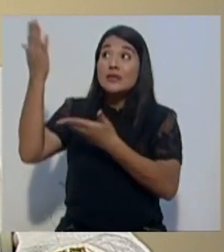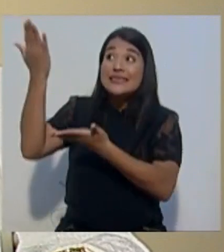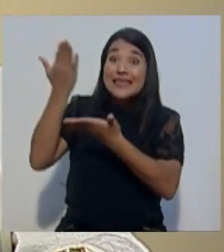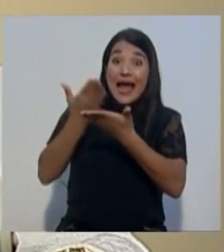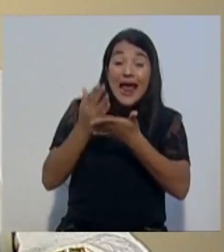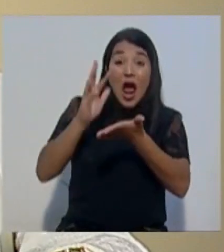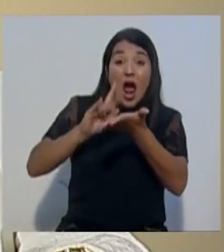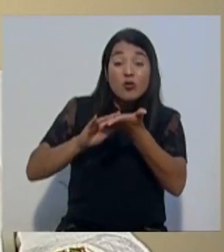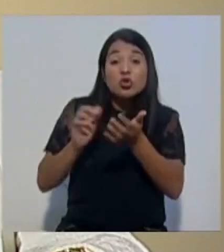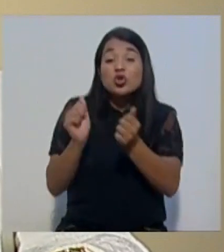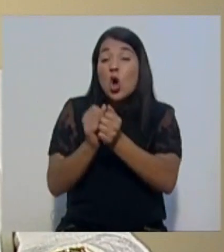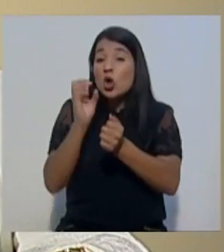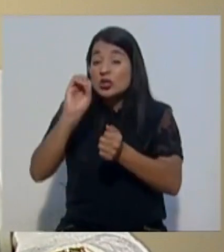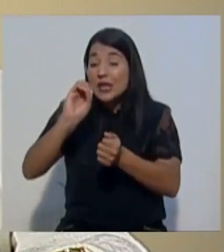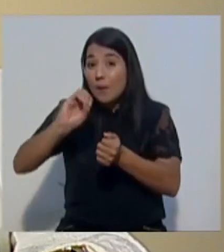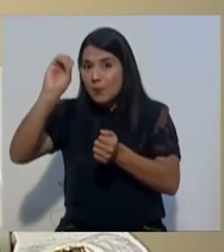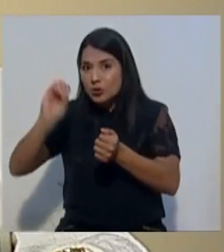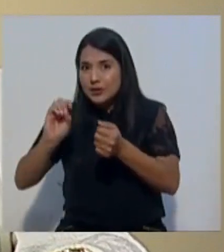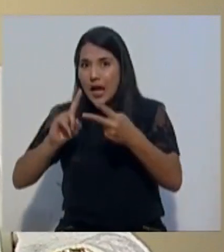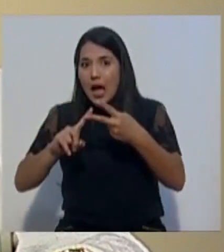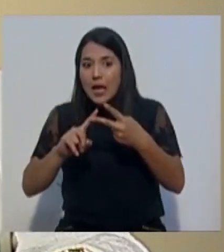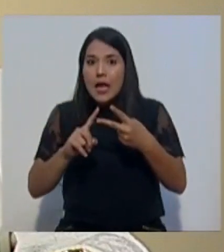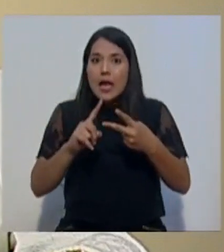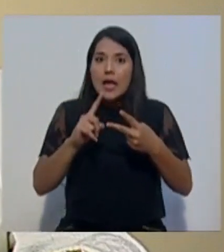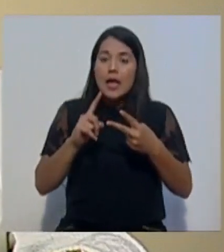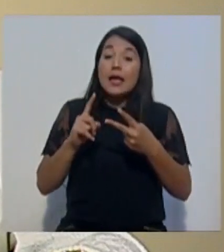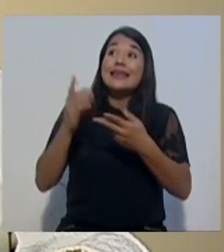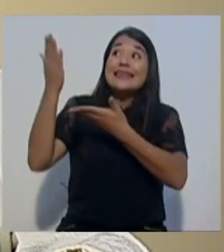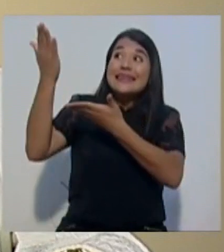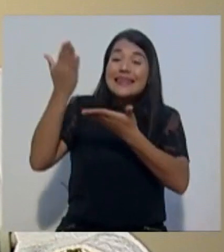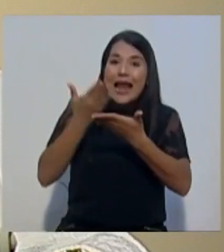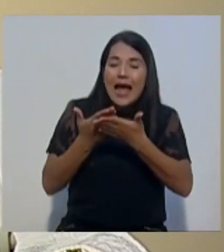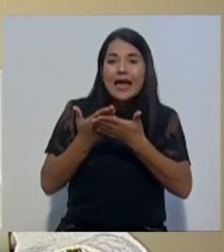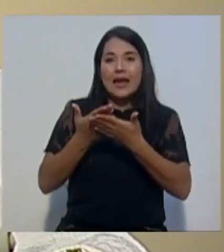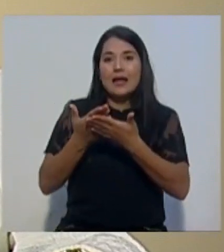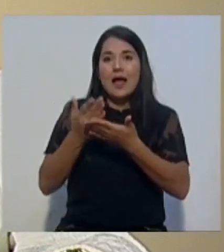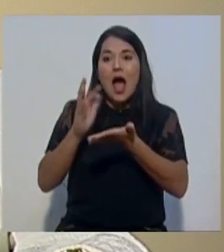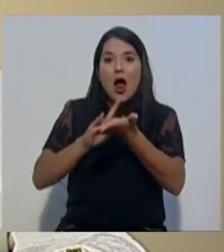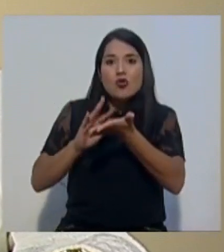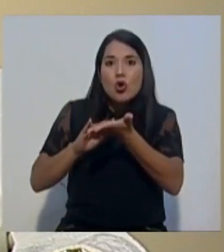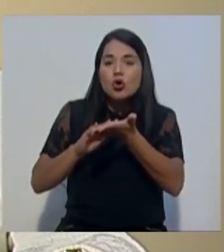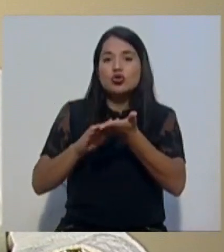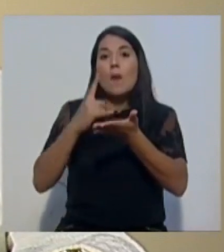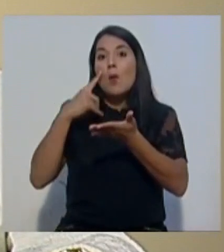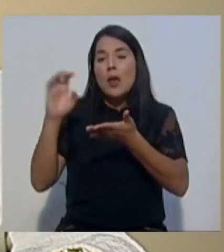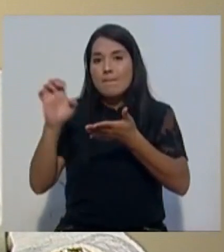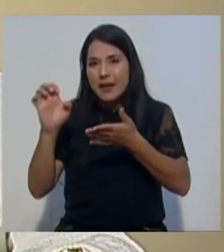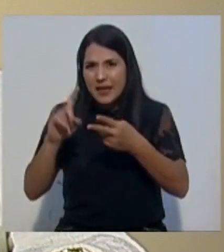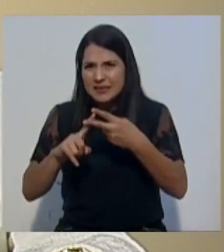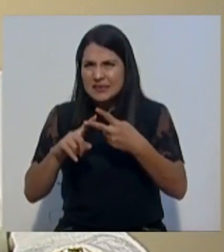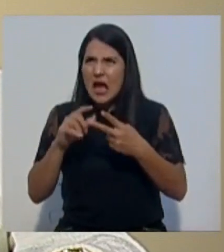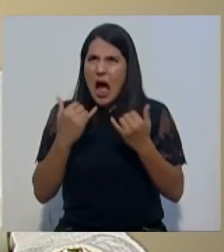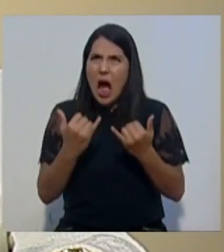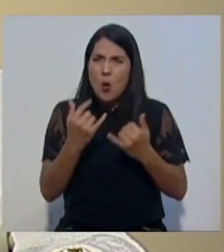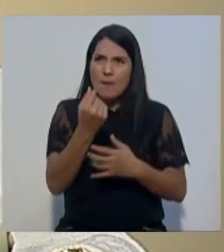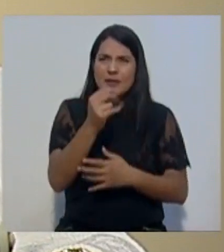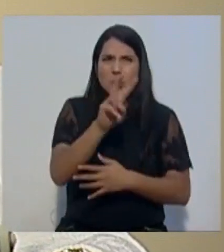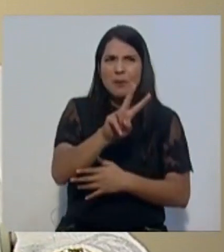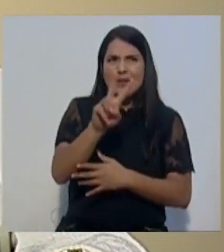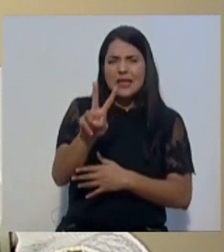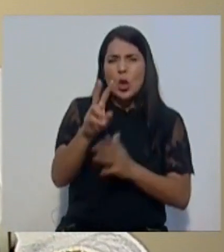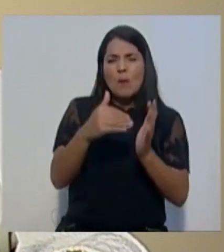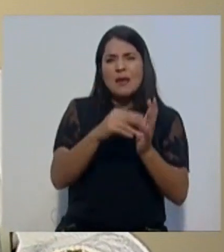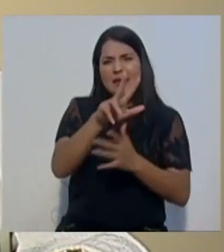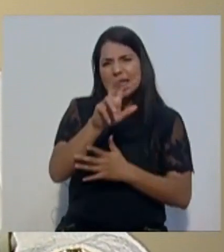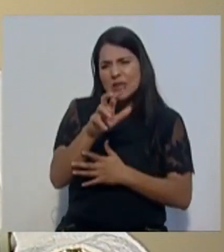arancel tiene un precio, con el contingente otro, y un saco de arroz a nivel de producción nacional hoy cuesta 22,300. Entonces, más o menos,